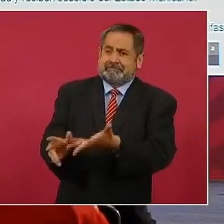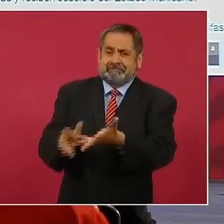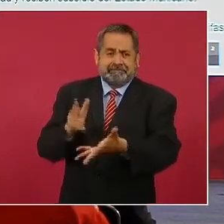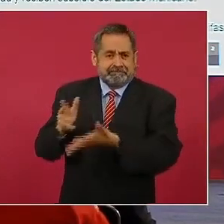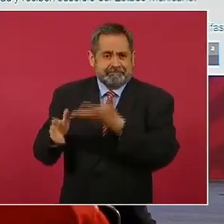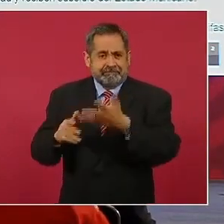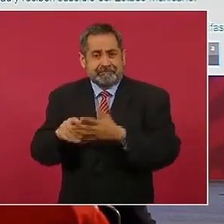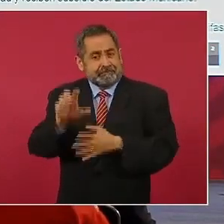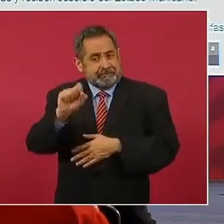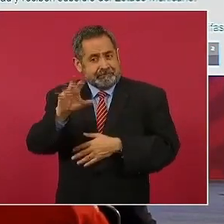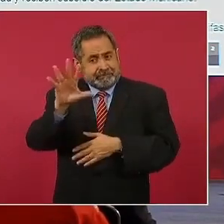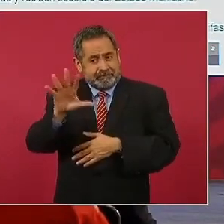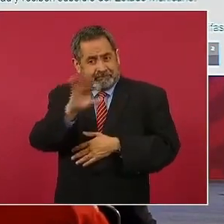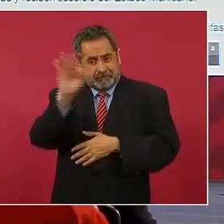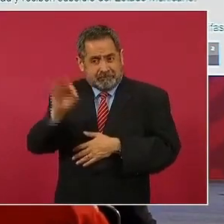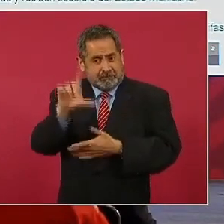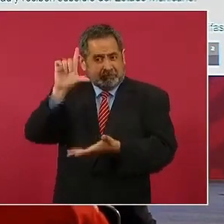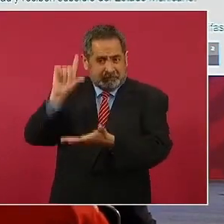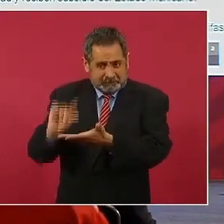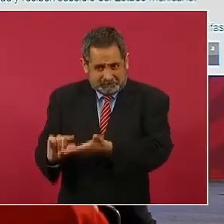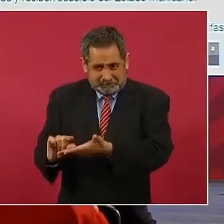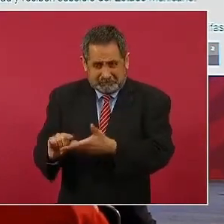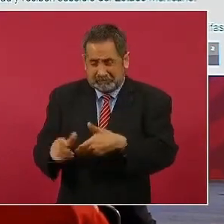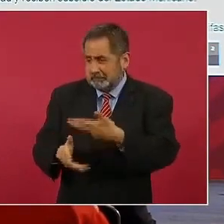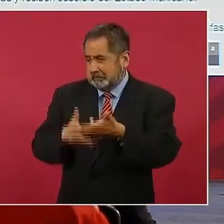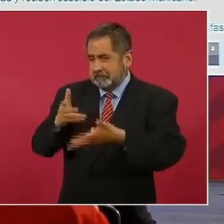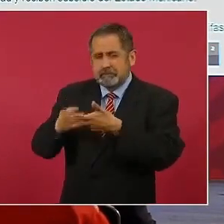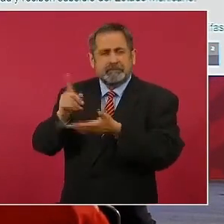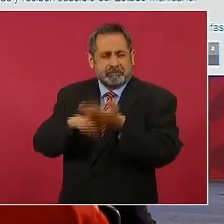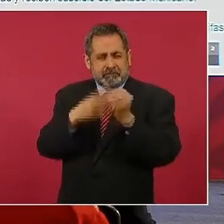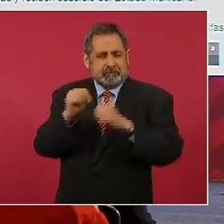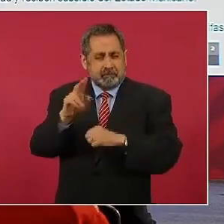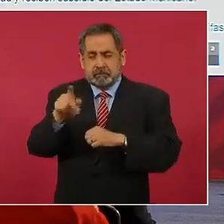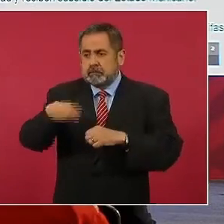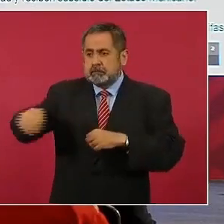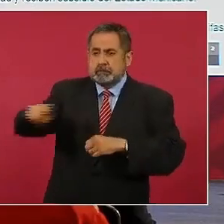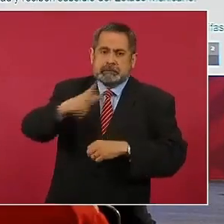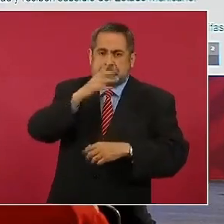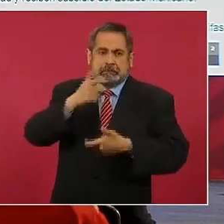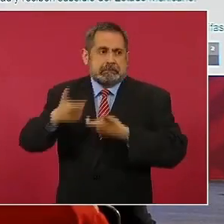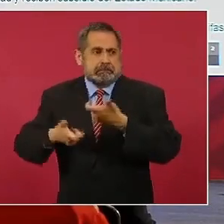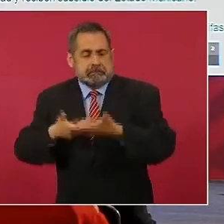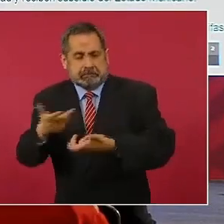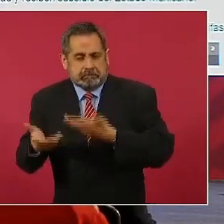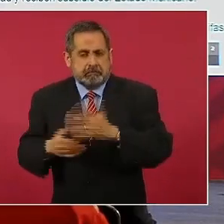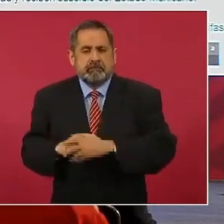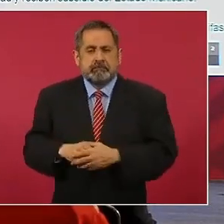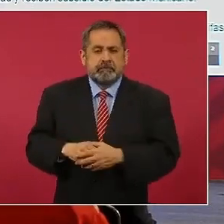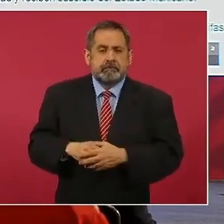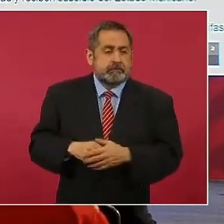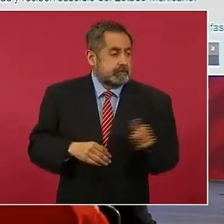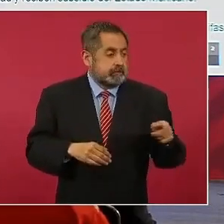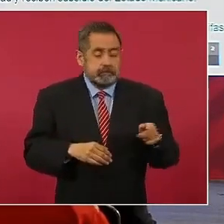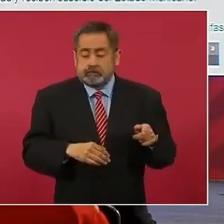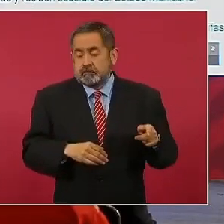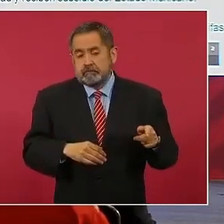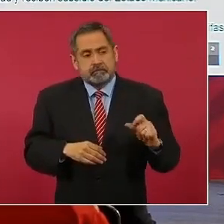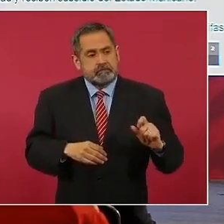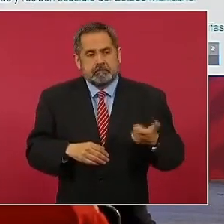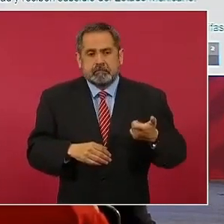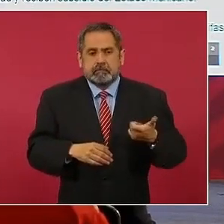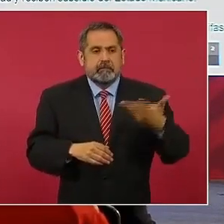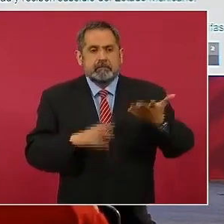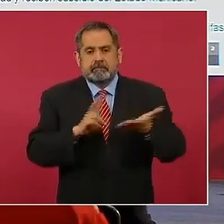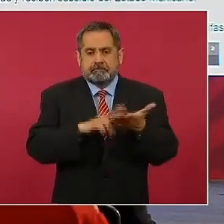inimaginables, 65% del poder adquisitivo se pierde en los años 80. Hay un aumento en los precios de los servicios